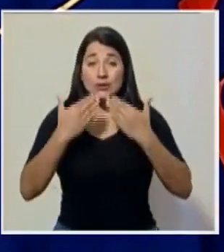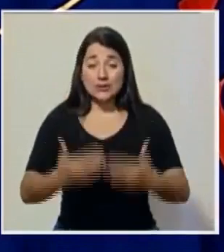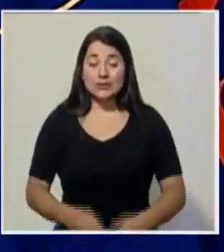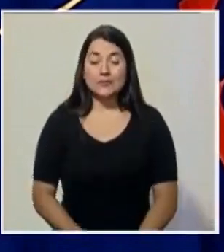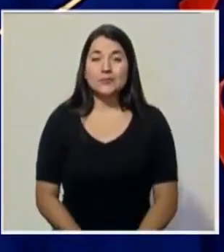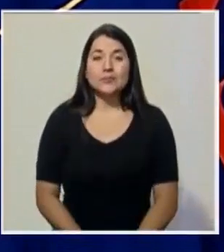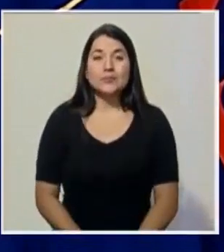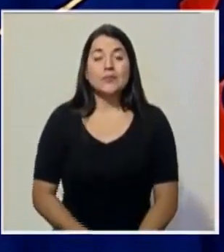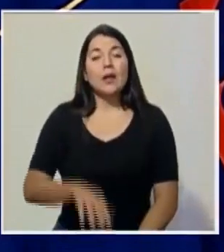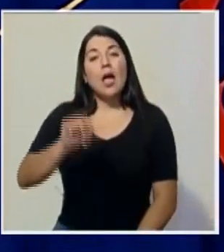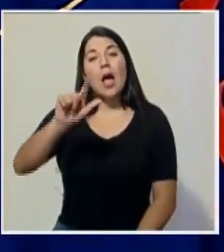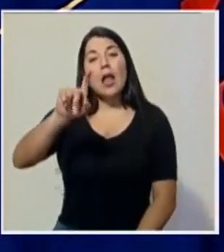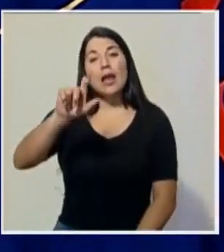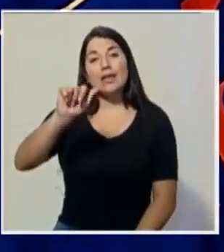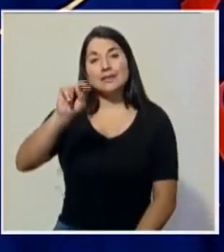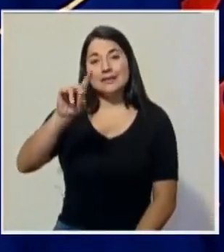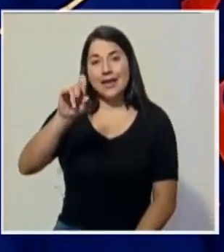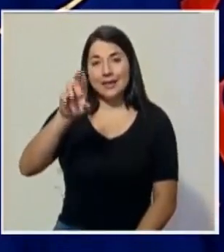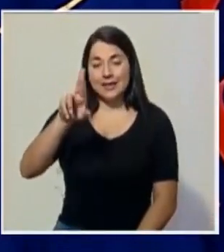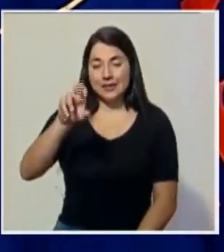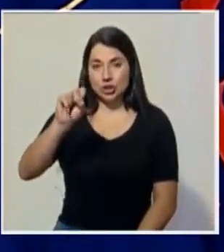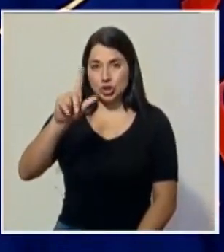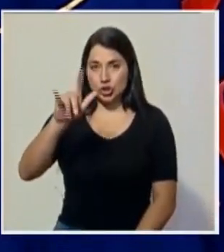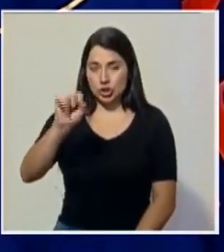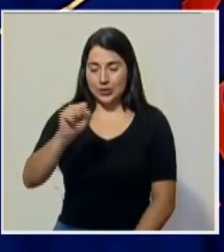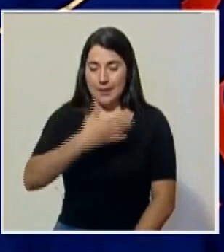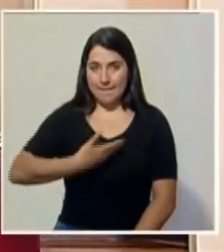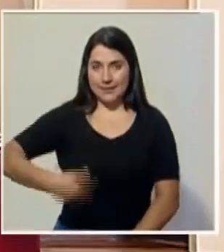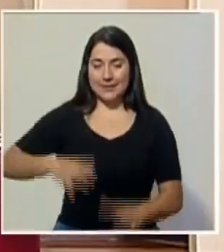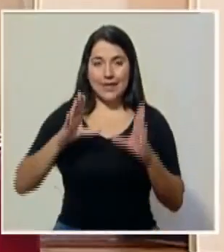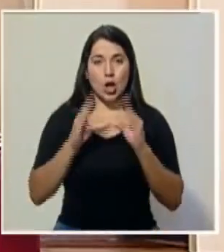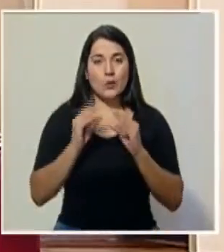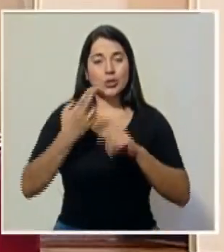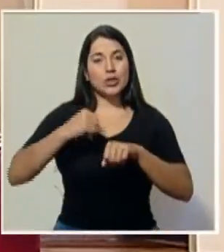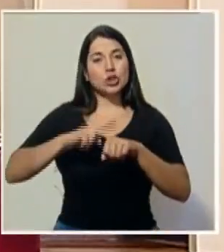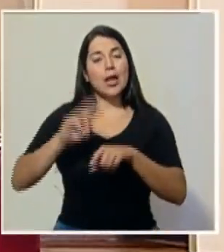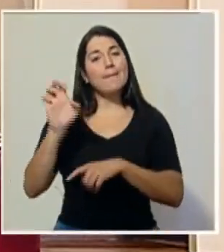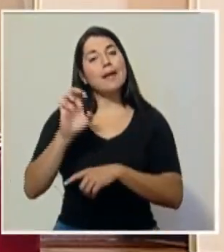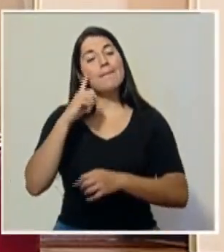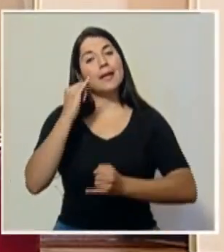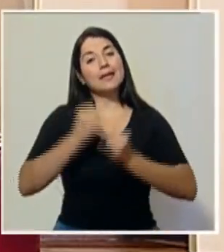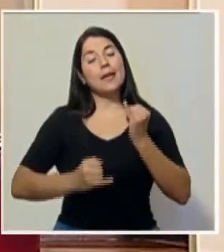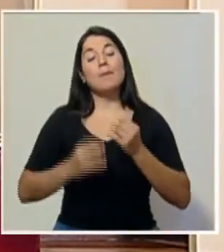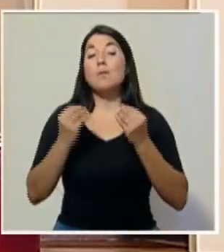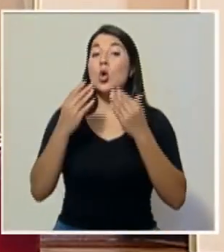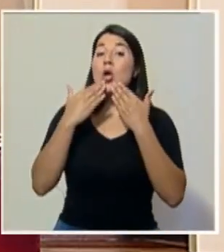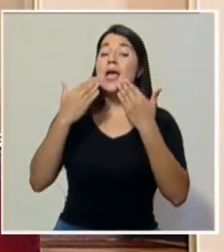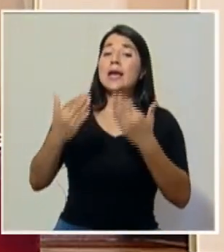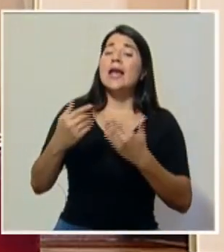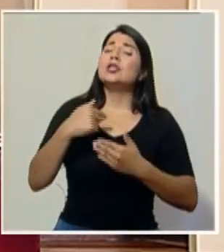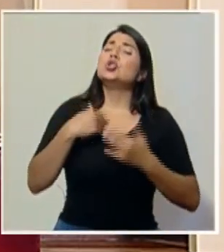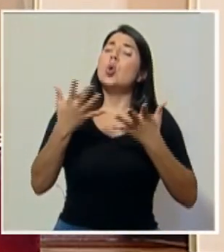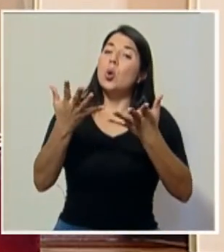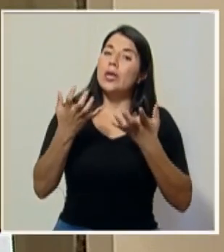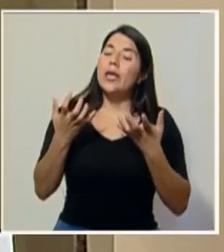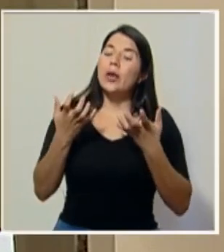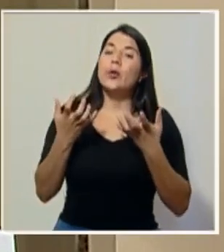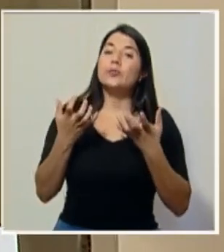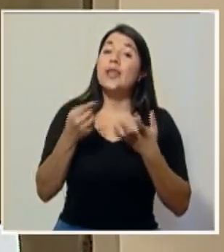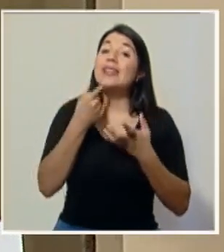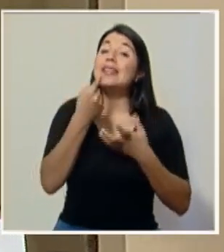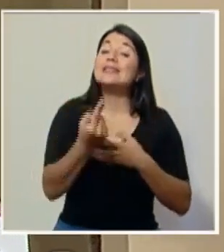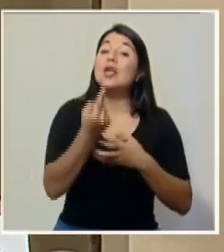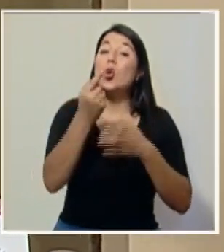gracias. Alexander Solís, presidente de la Comisión Nacional de Emergencias, para cerrar. Muchísimas gracias. Yo quiero citar